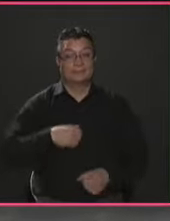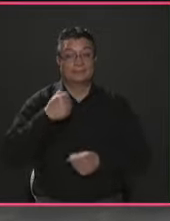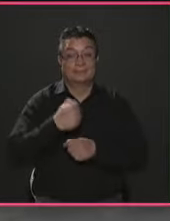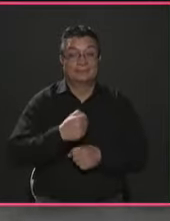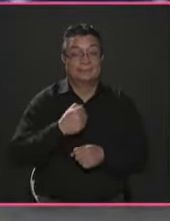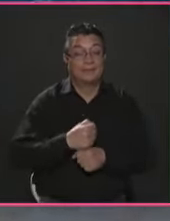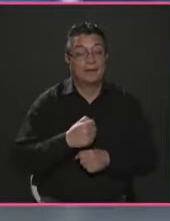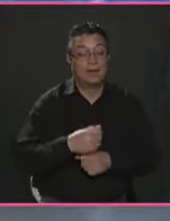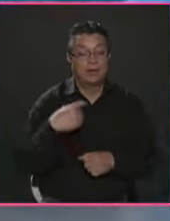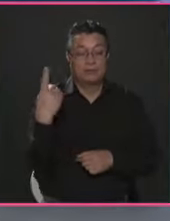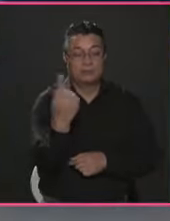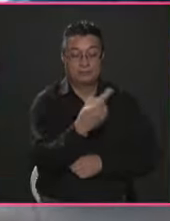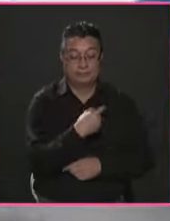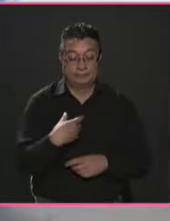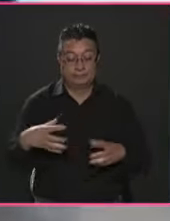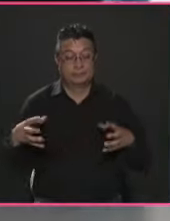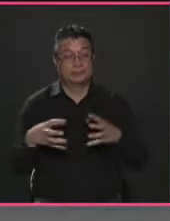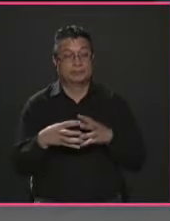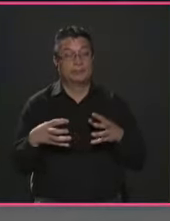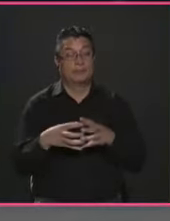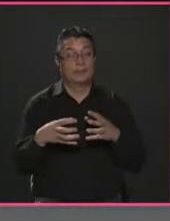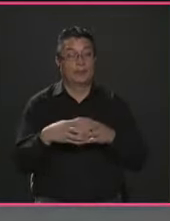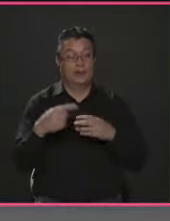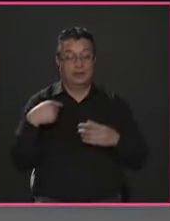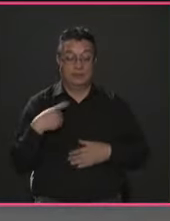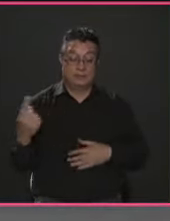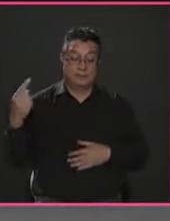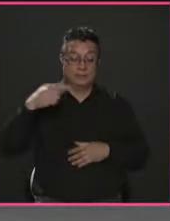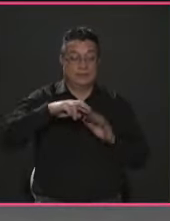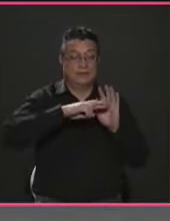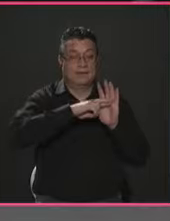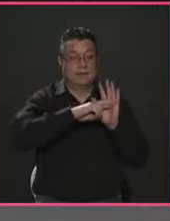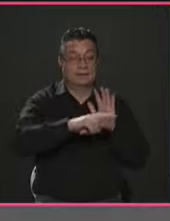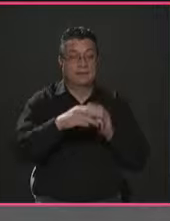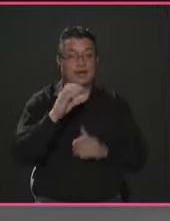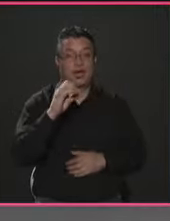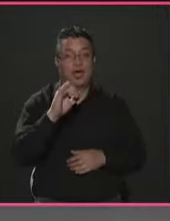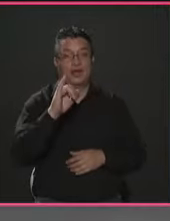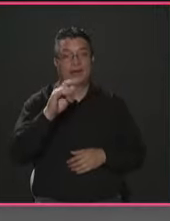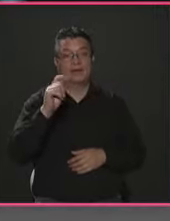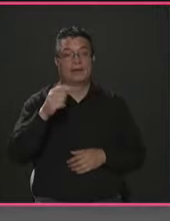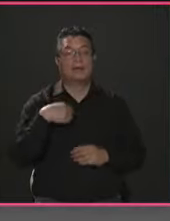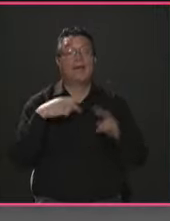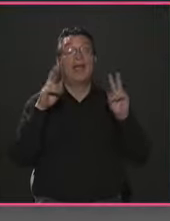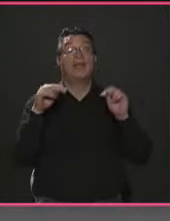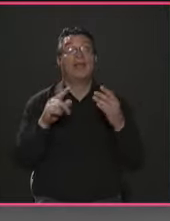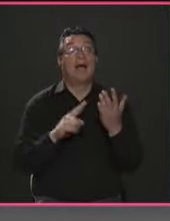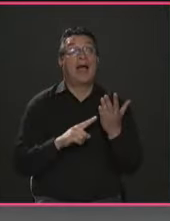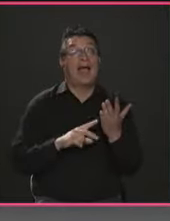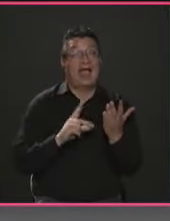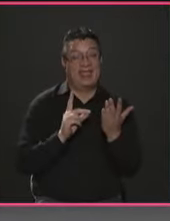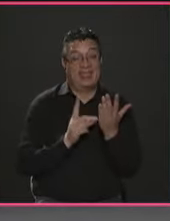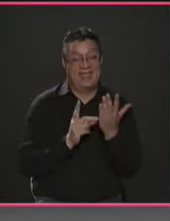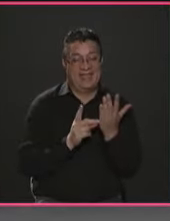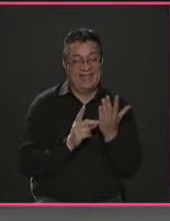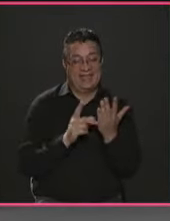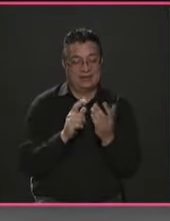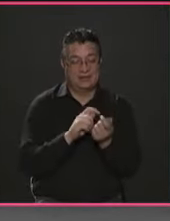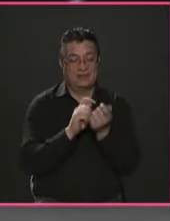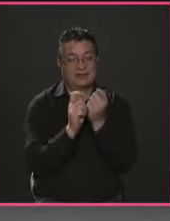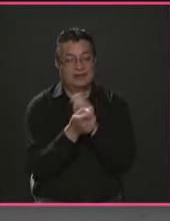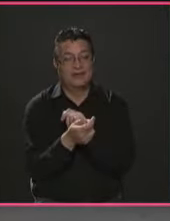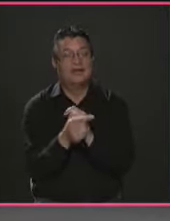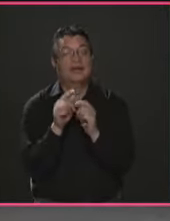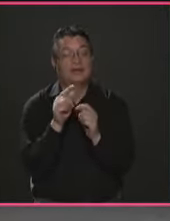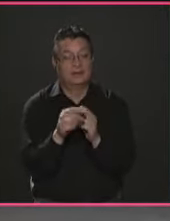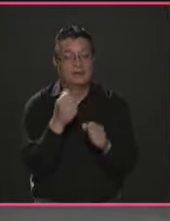en una organización vengo en en representación de esa organización y porque Claro mi tema es digitalización y eh comencé a